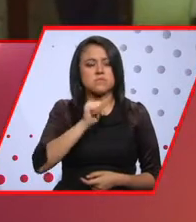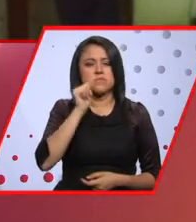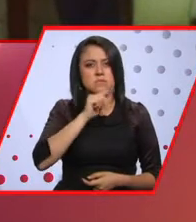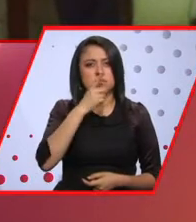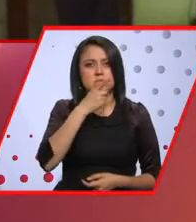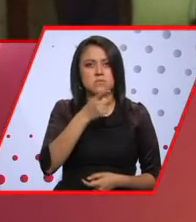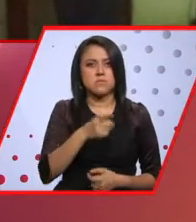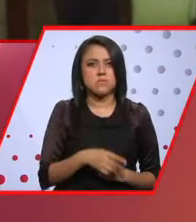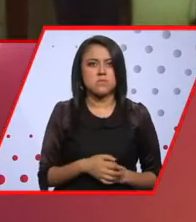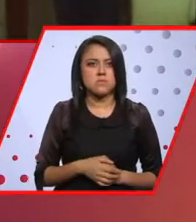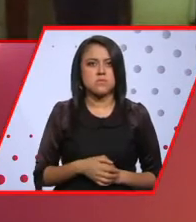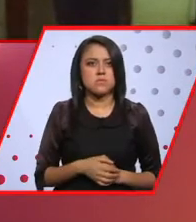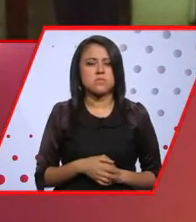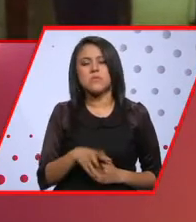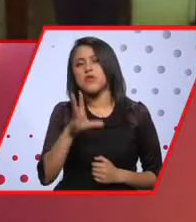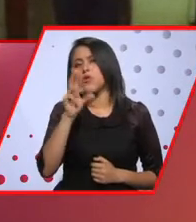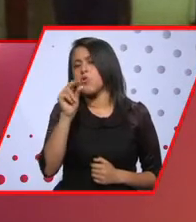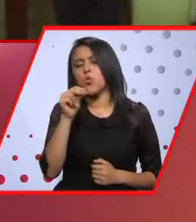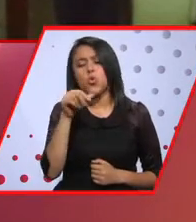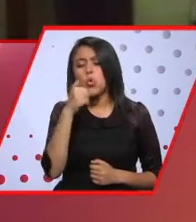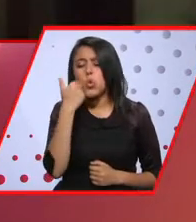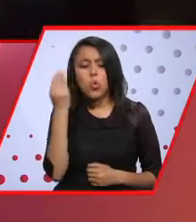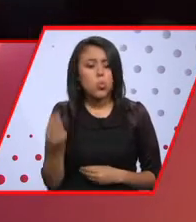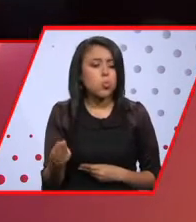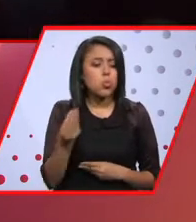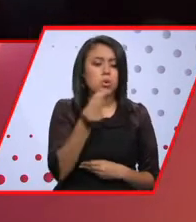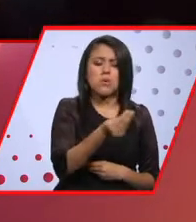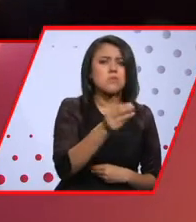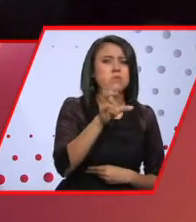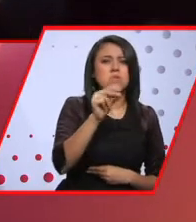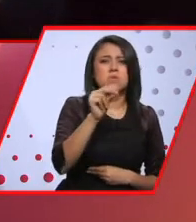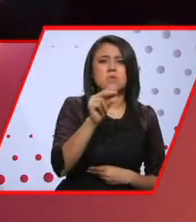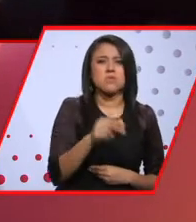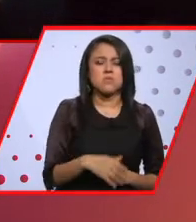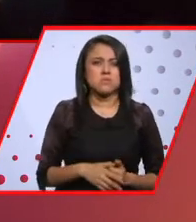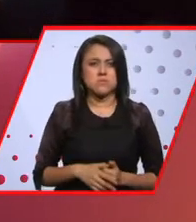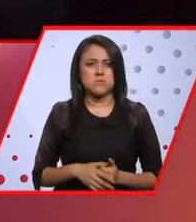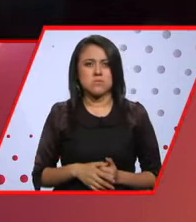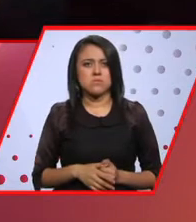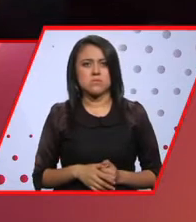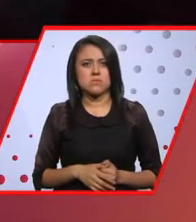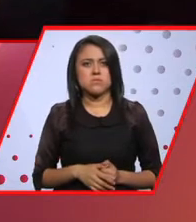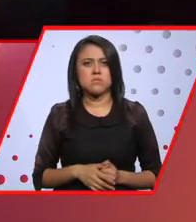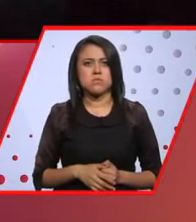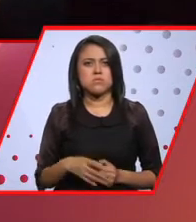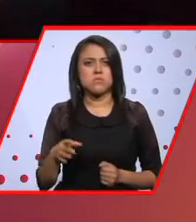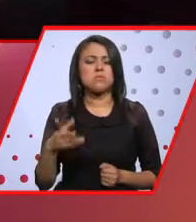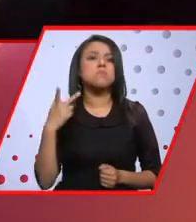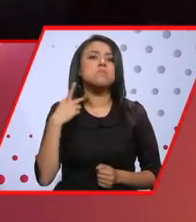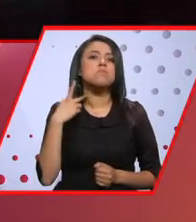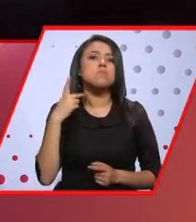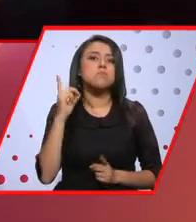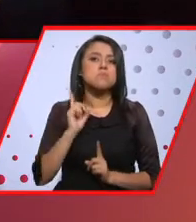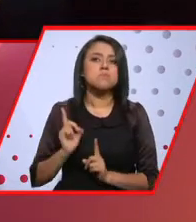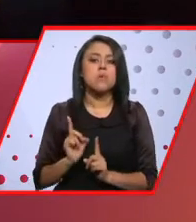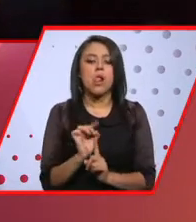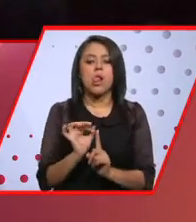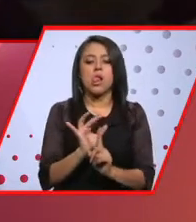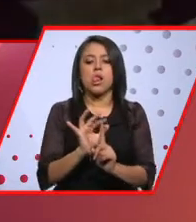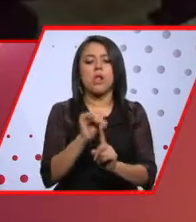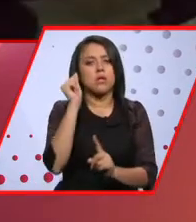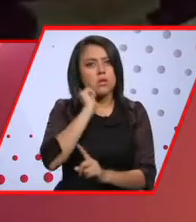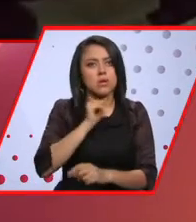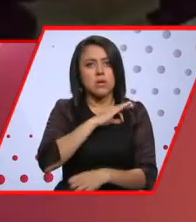claramente que no se quiere ser extraditado, que es un perseguido político, que el sistema lo quiere